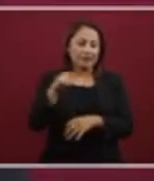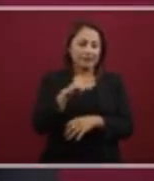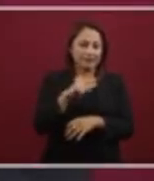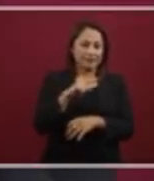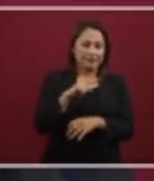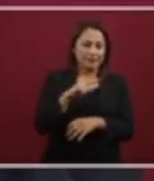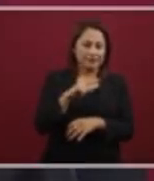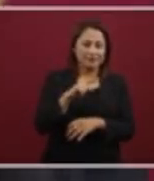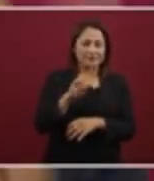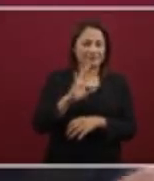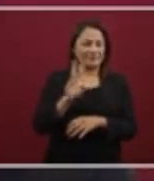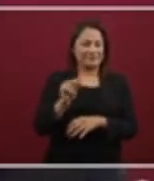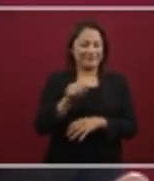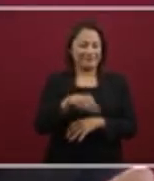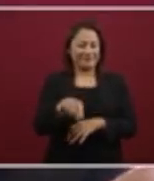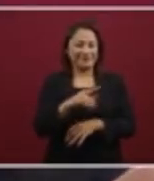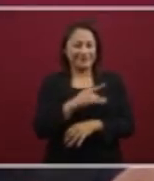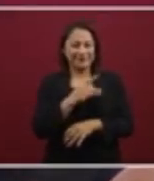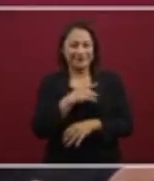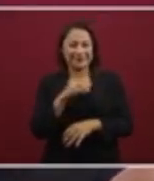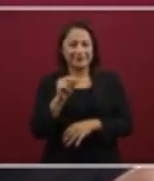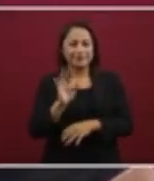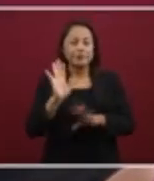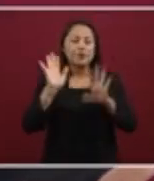tenga ese pensamiento